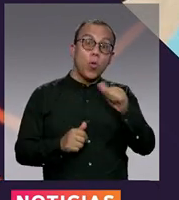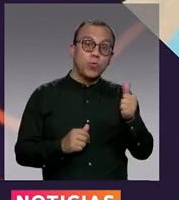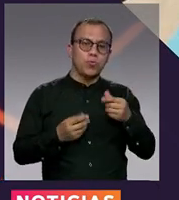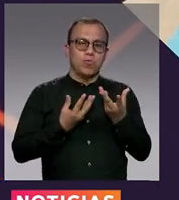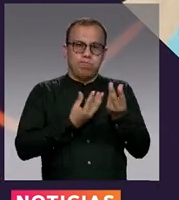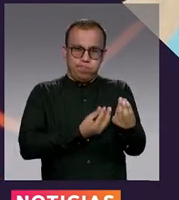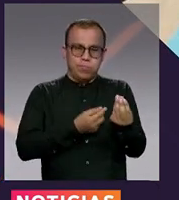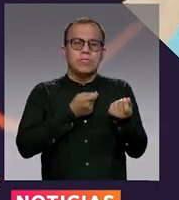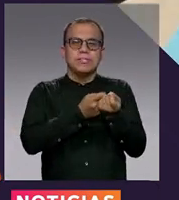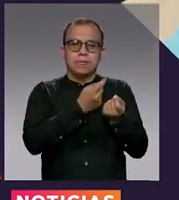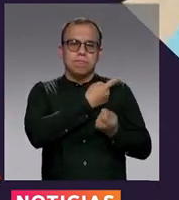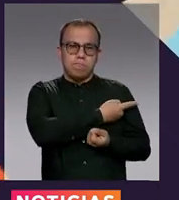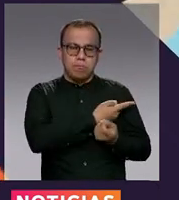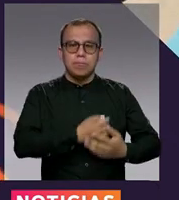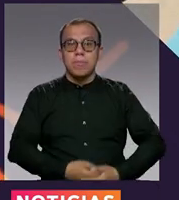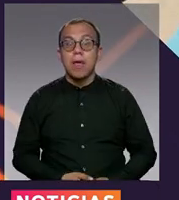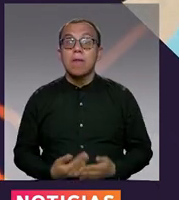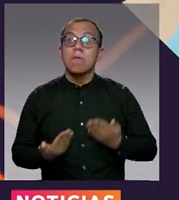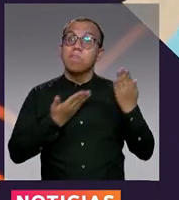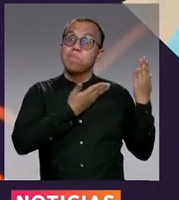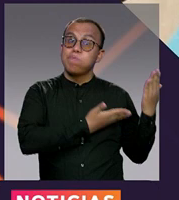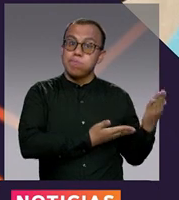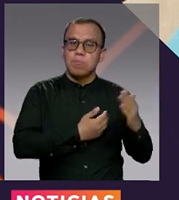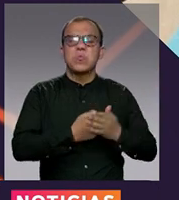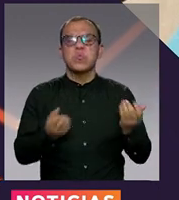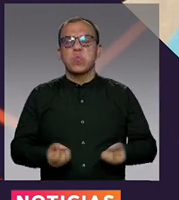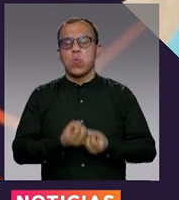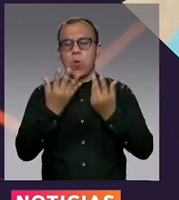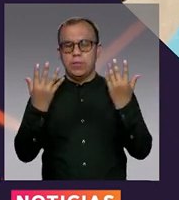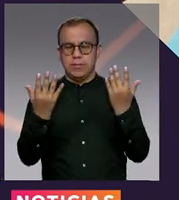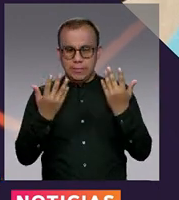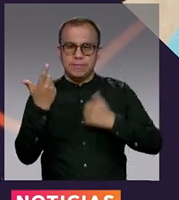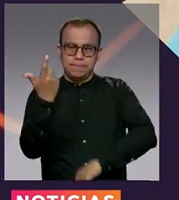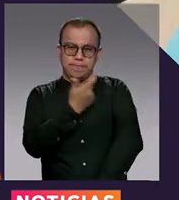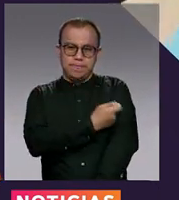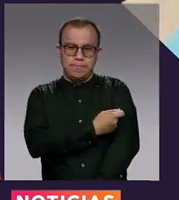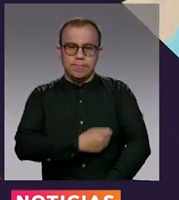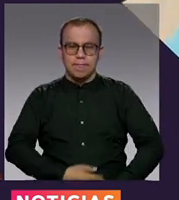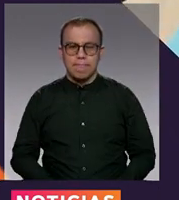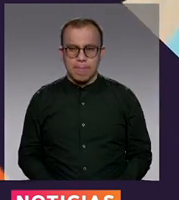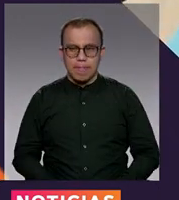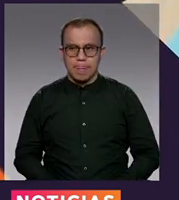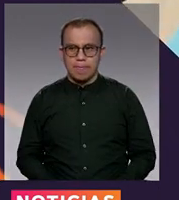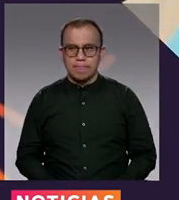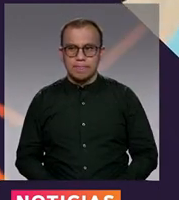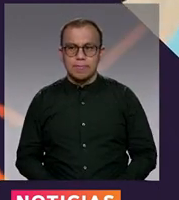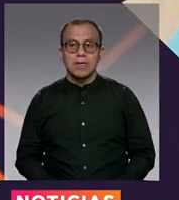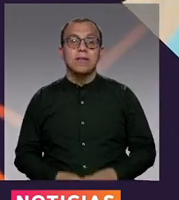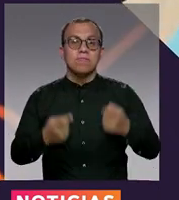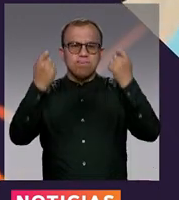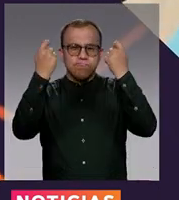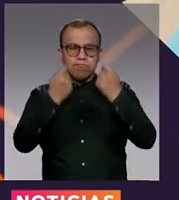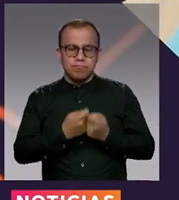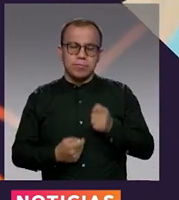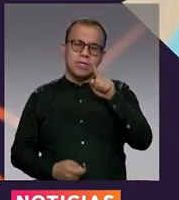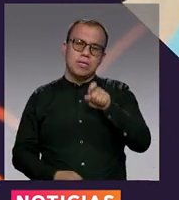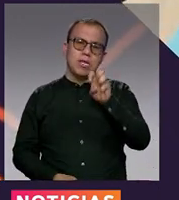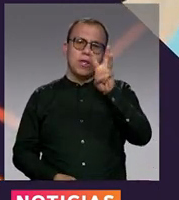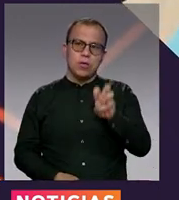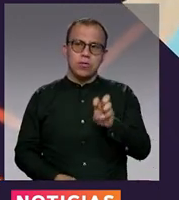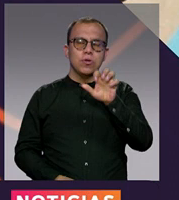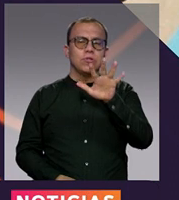12.400 2 del vaupés 5 mil 212 dosis 68 mil 951 fueron